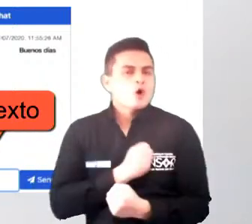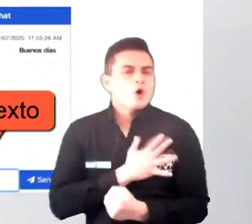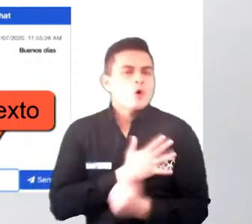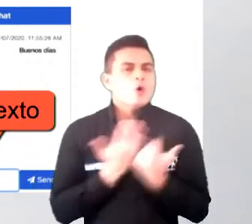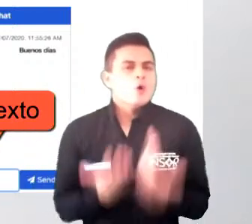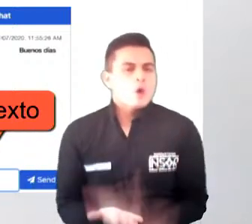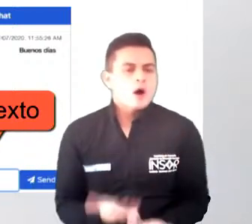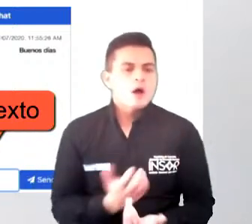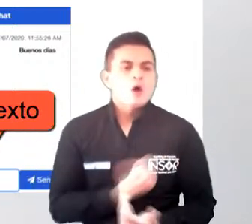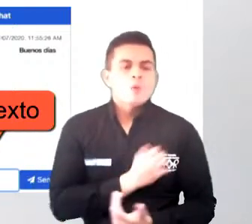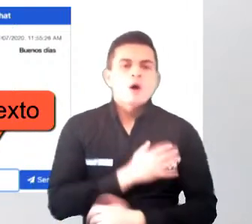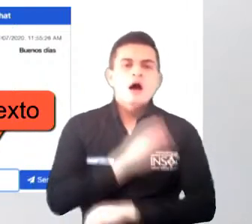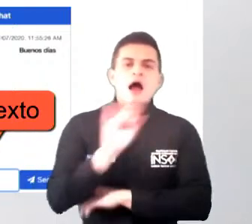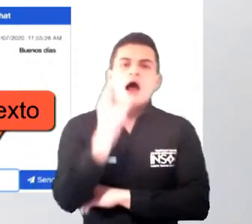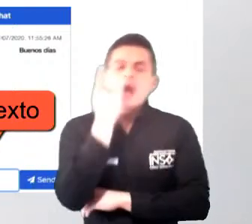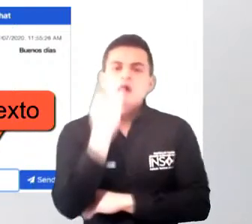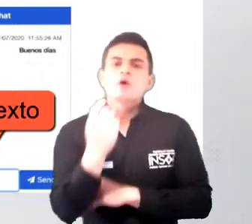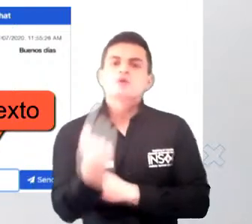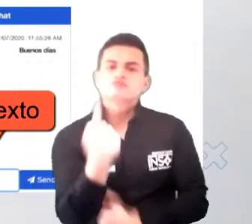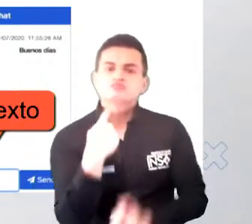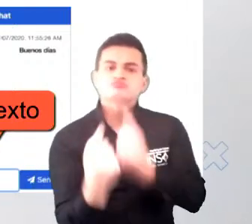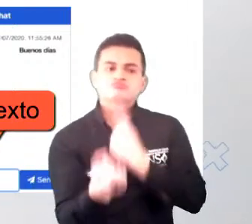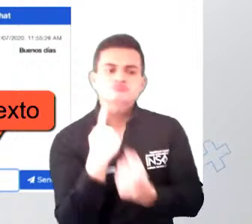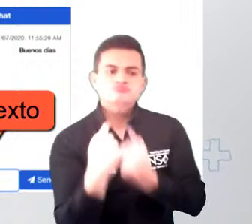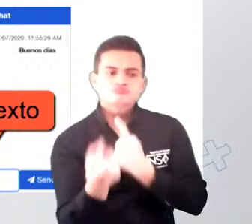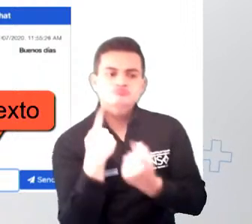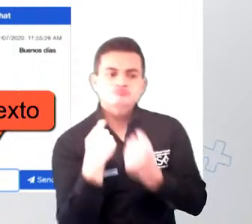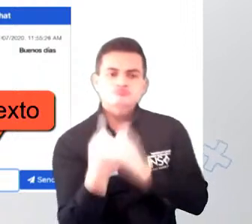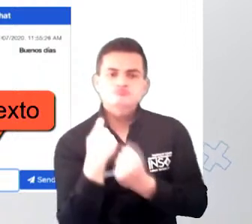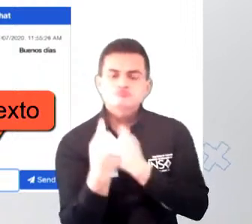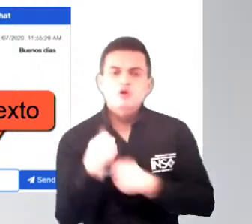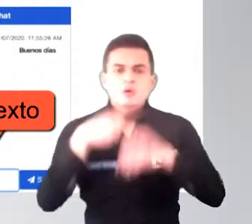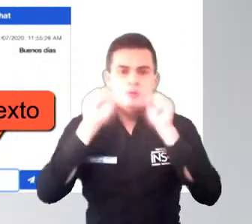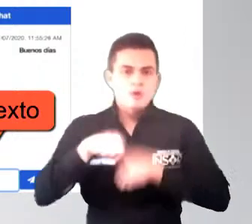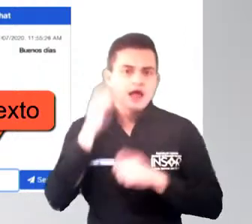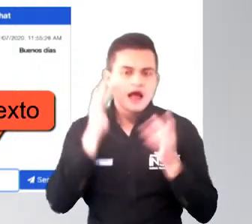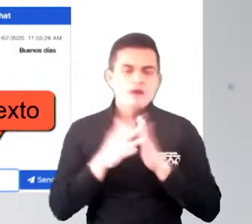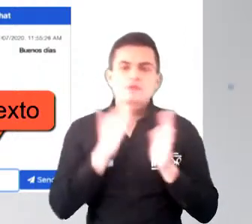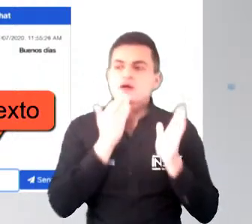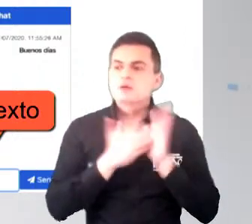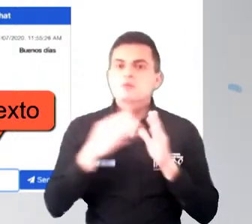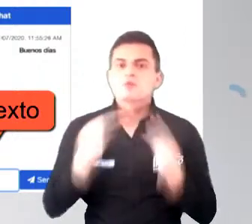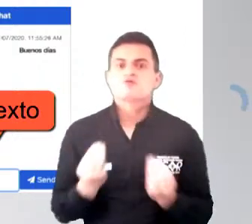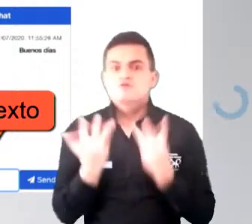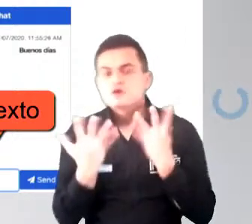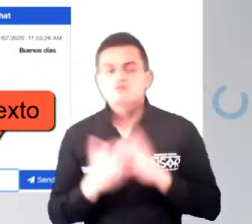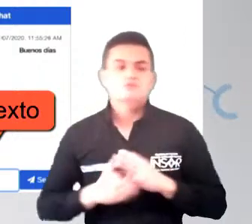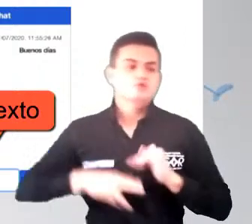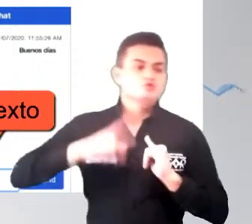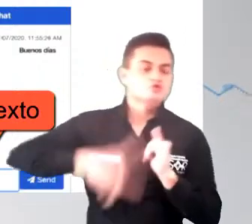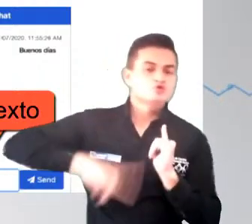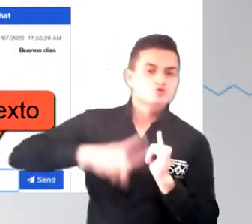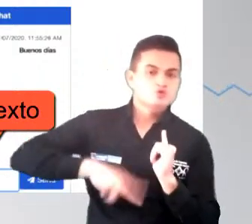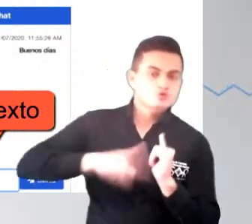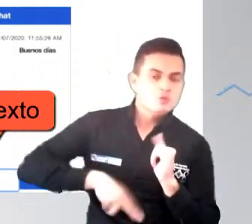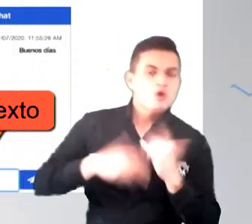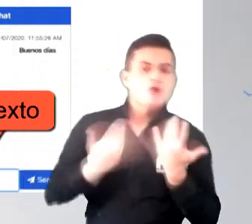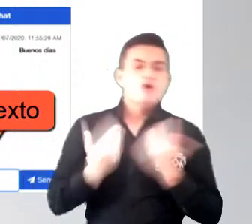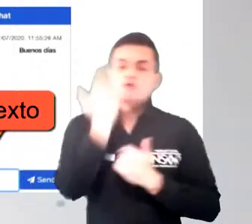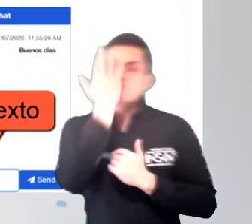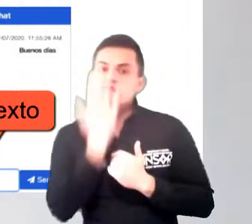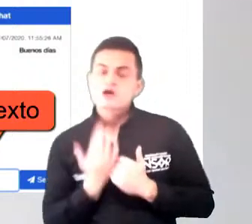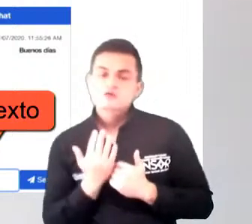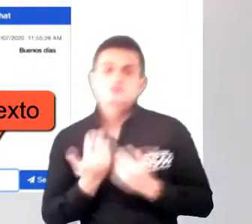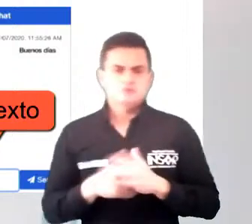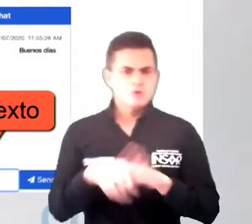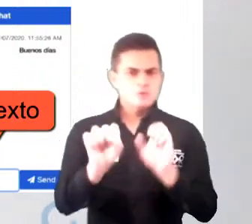dejar preguntas a través de los chats de texto, sea del stream, sea de YouTube o sea de Facebook. Habrá